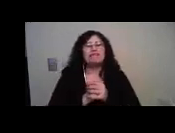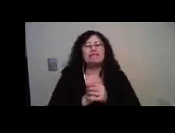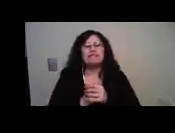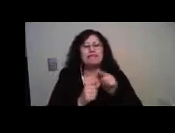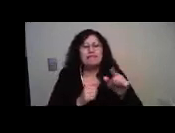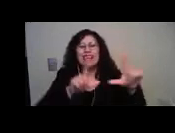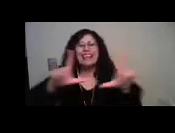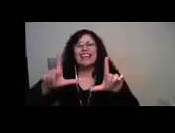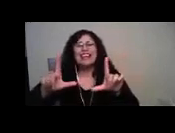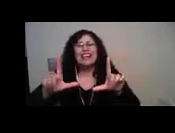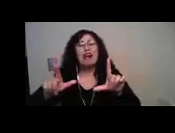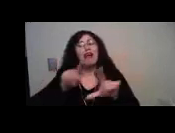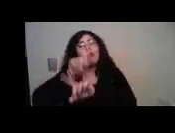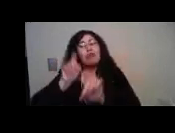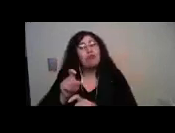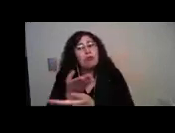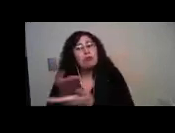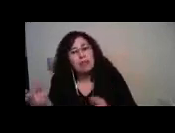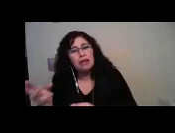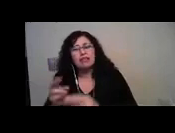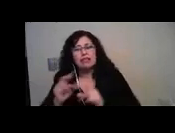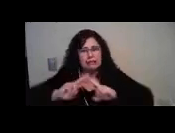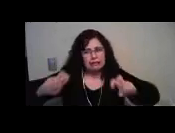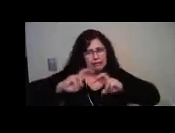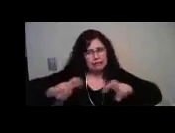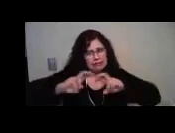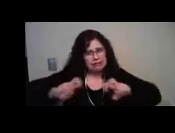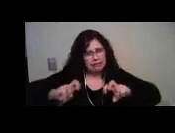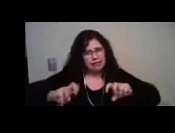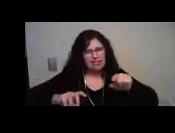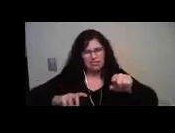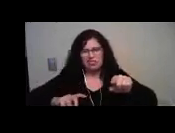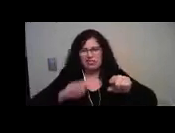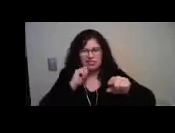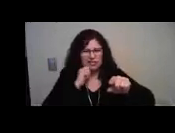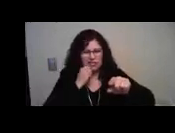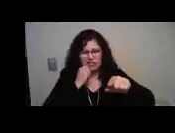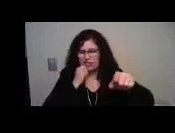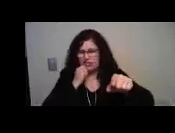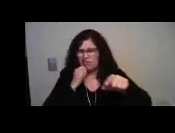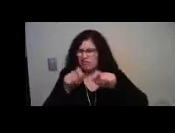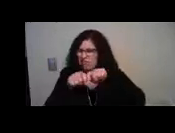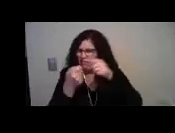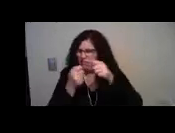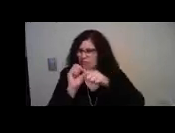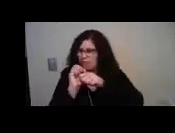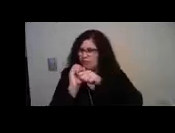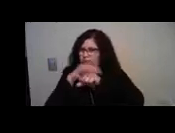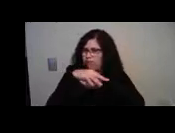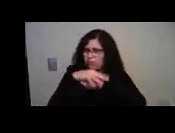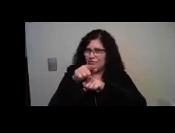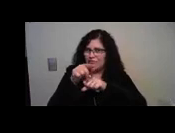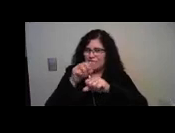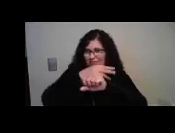diapo para que ustedes puedan investigar y averiguar particularmente sobre esta condición, ¿de